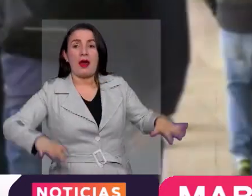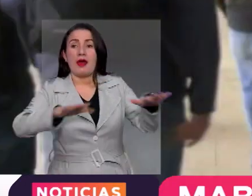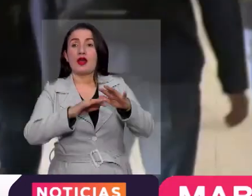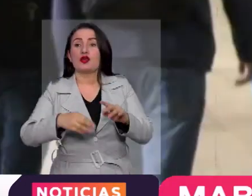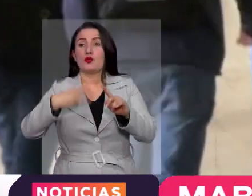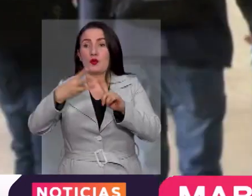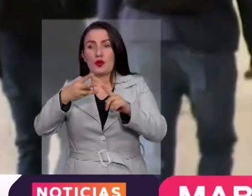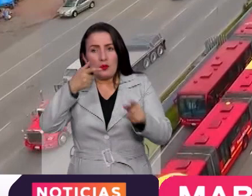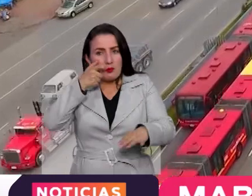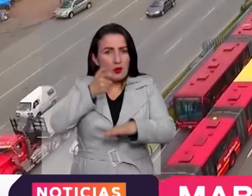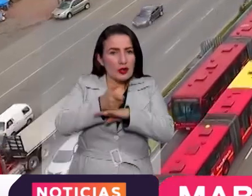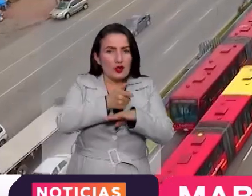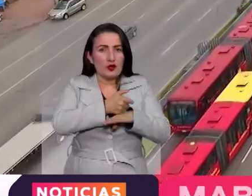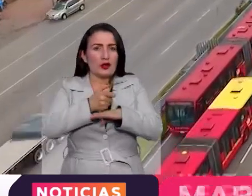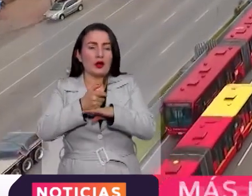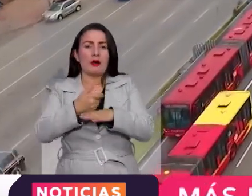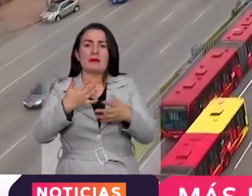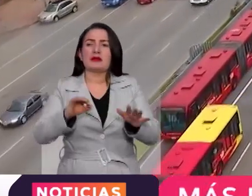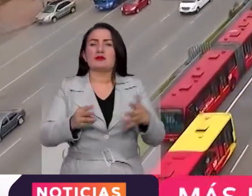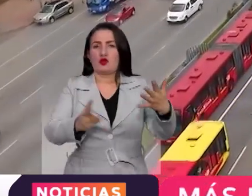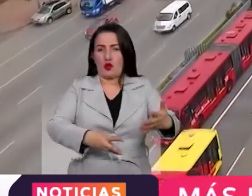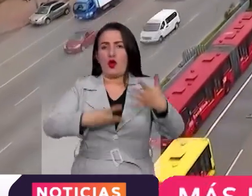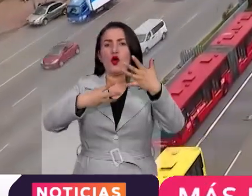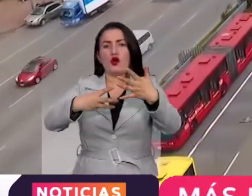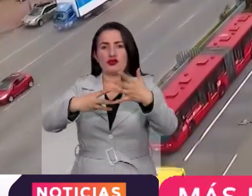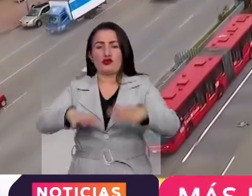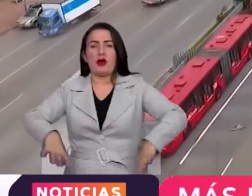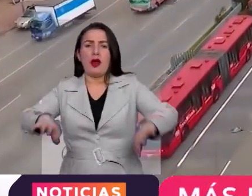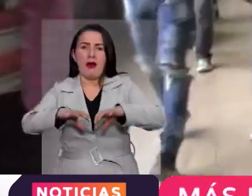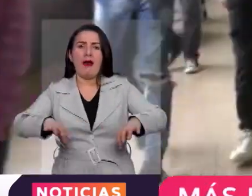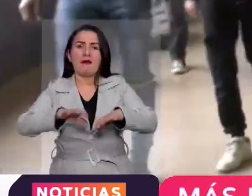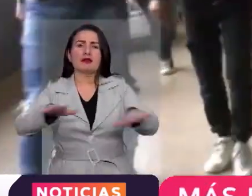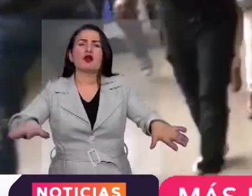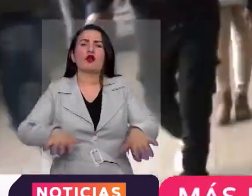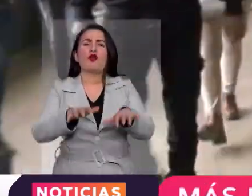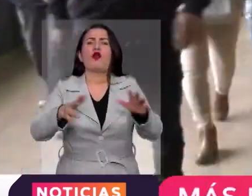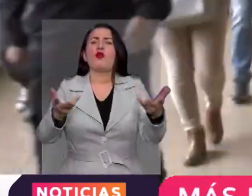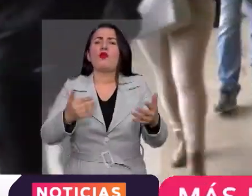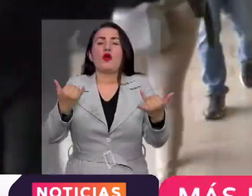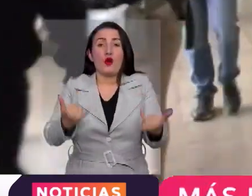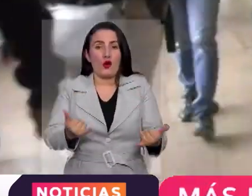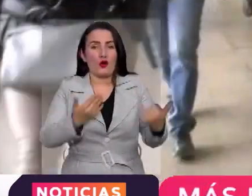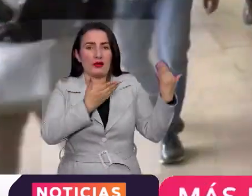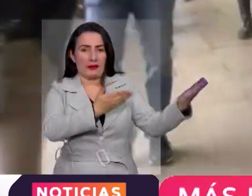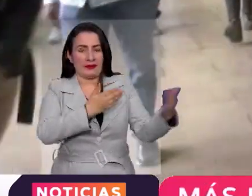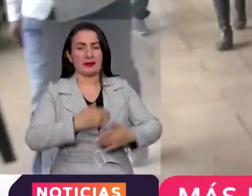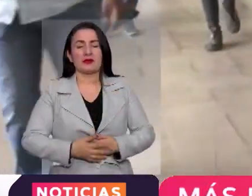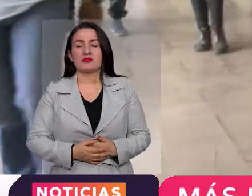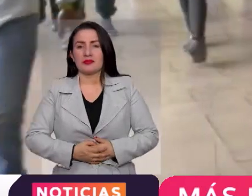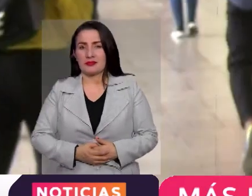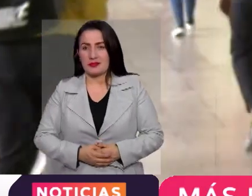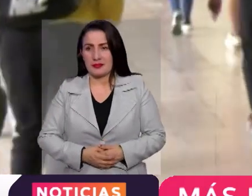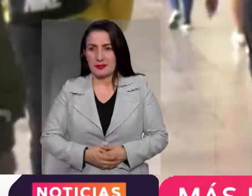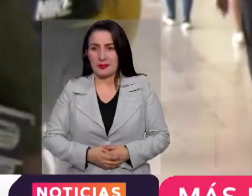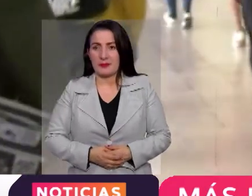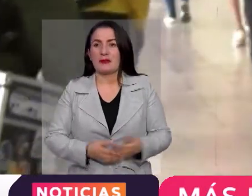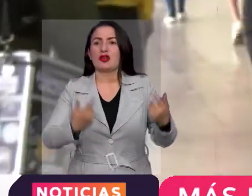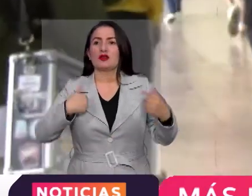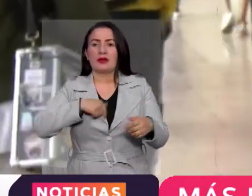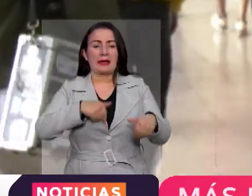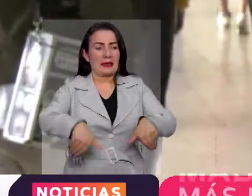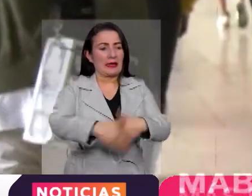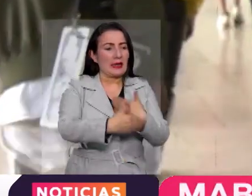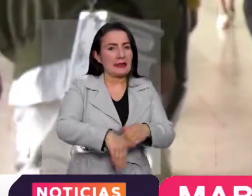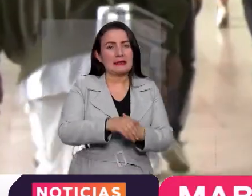el monitoreo cerca de ocho colectivos harán parte de las intervenciones hoy se están realizando en estas estaciones estamos en